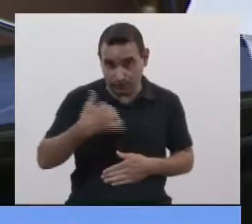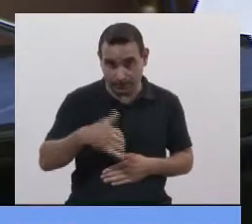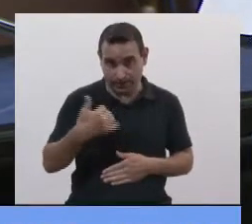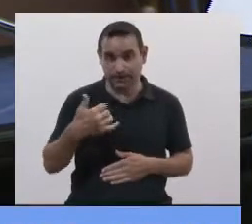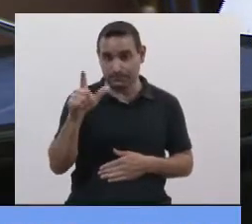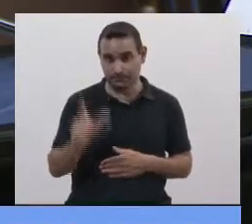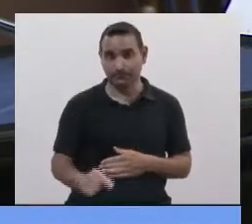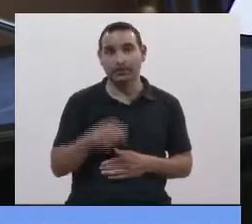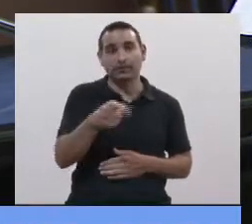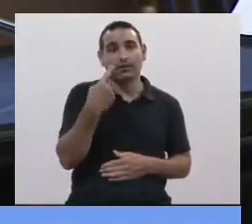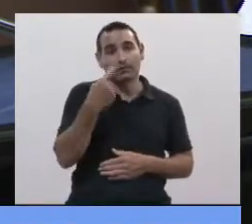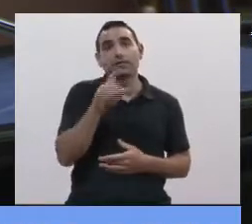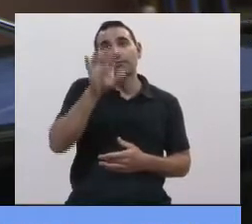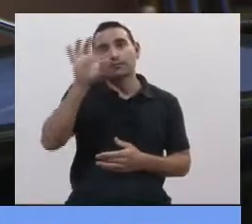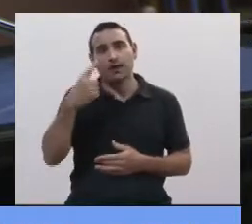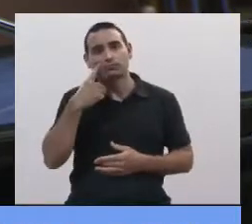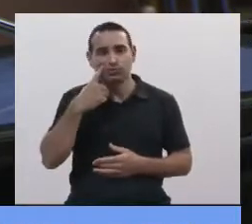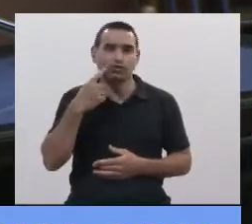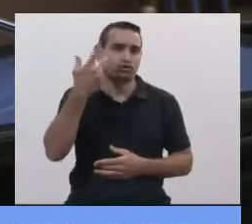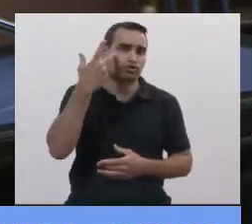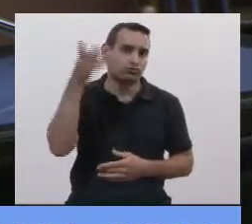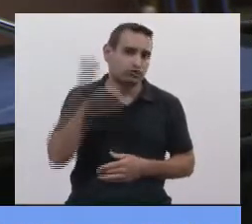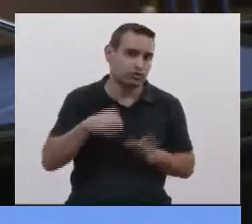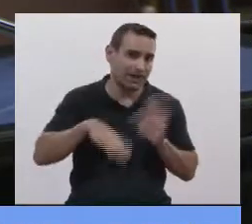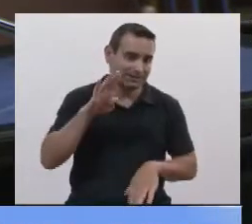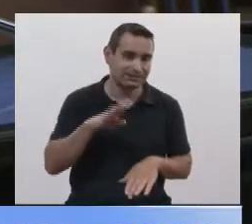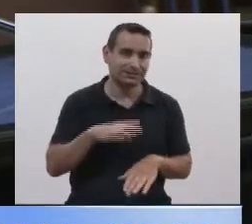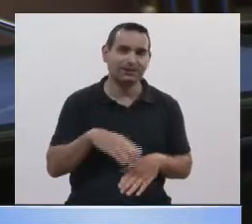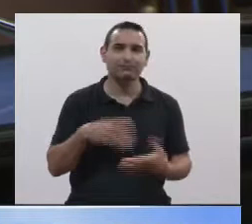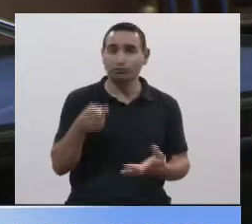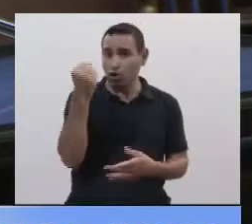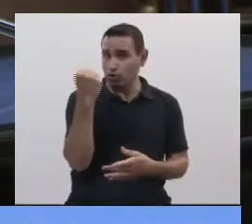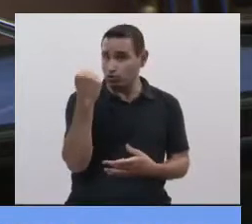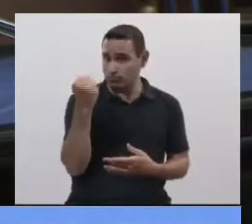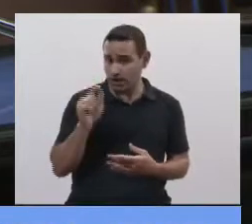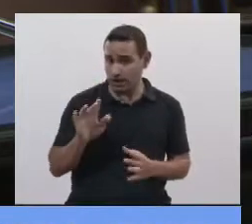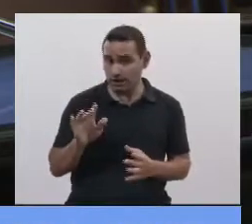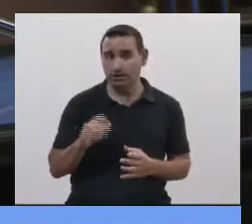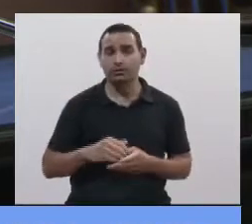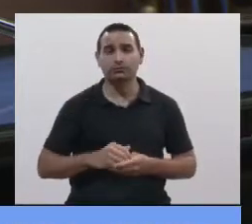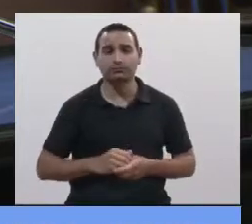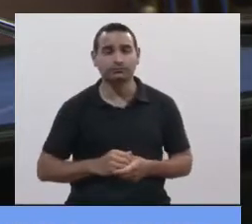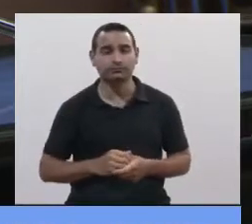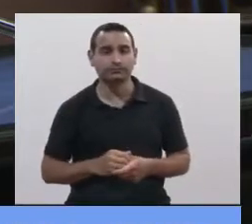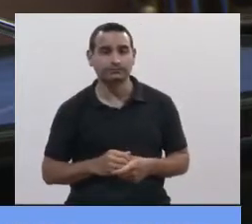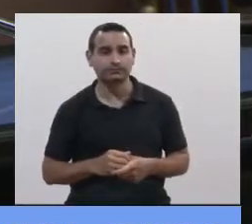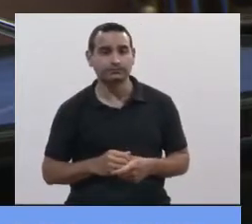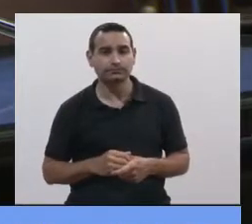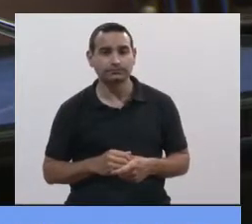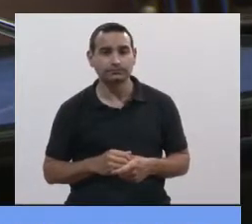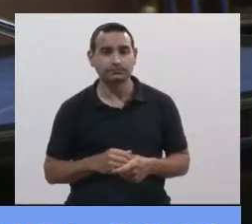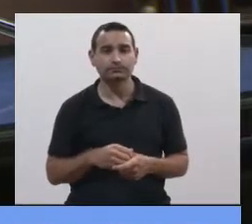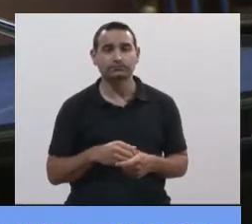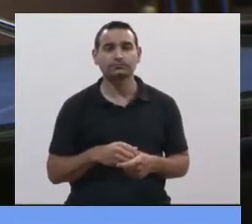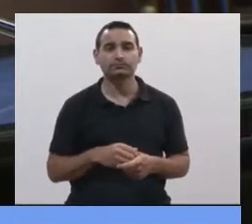sumamos provincia y municipio, sube 18% más. Esto es ahogar la economía, porque quiere decir que